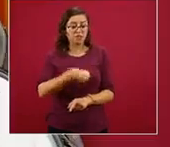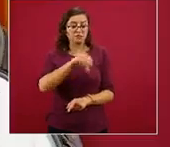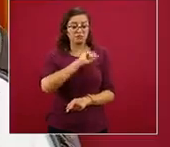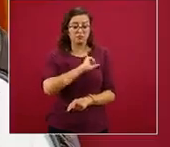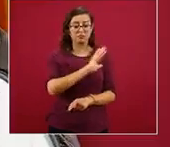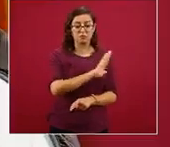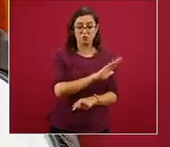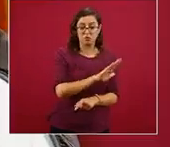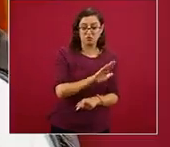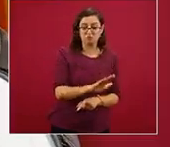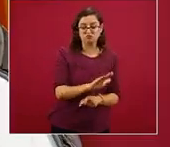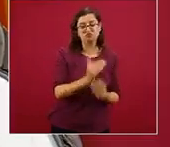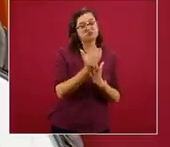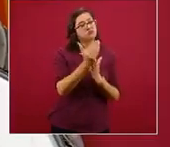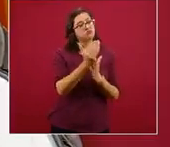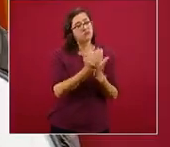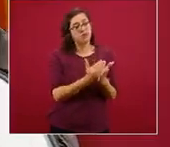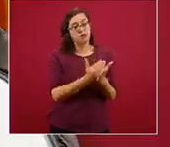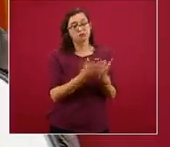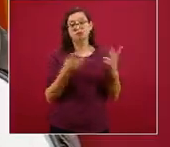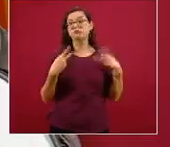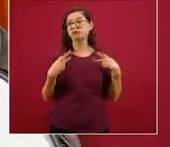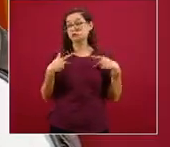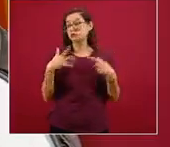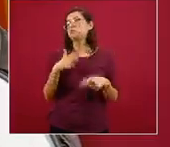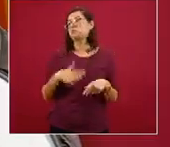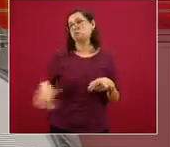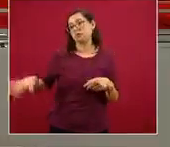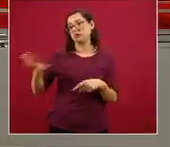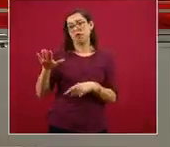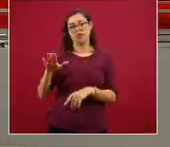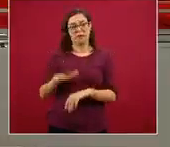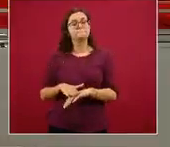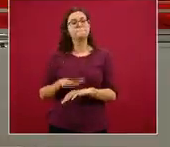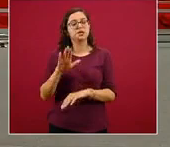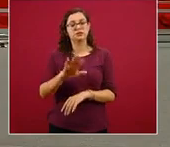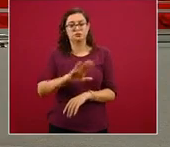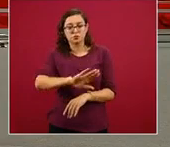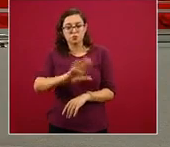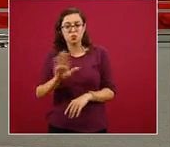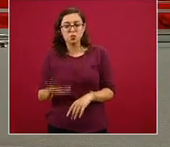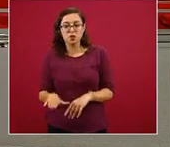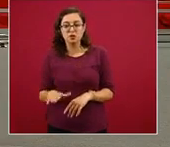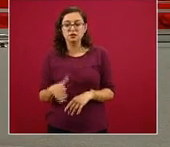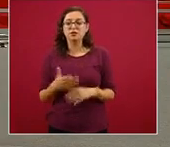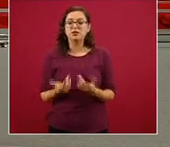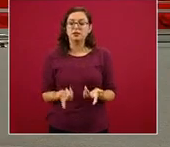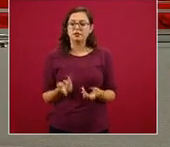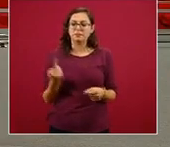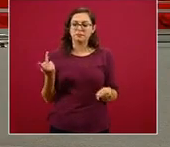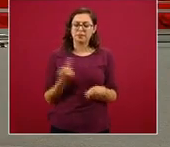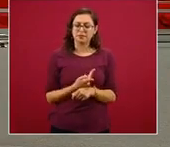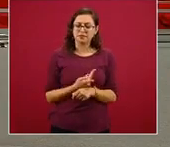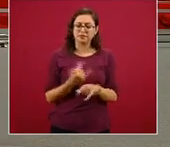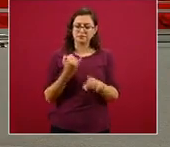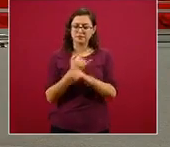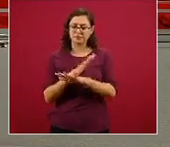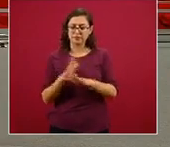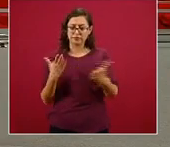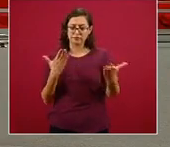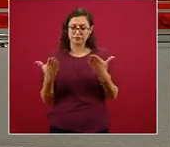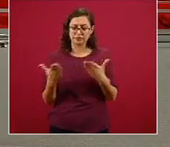fallece mucho menos que la población en general. ¿Qué queremos decir con estos dos indicadores? Enferman